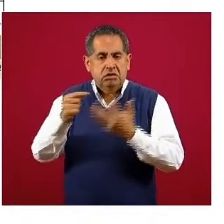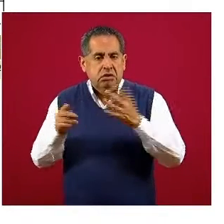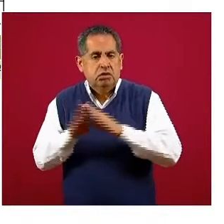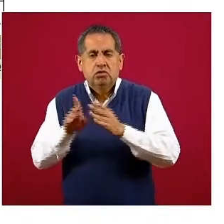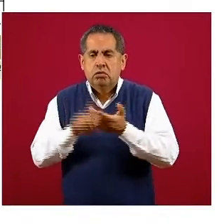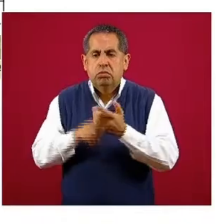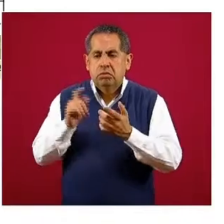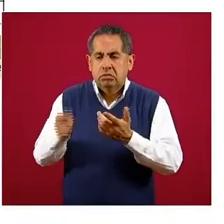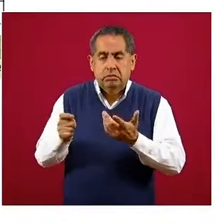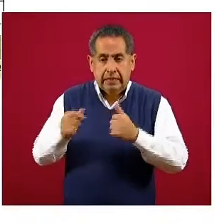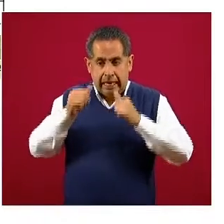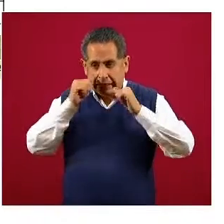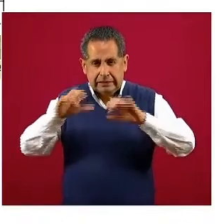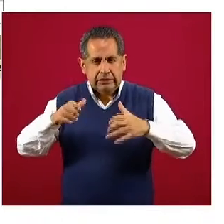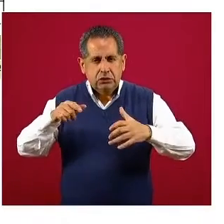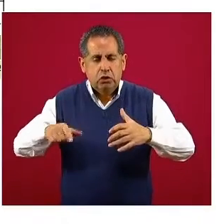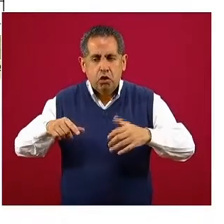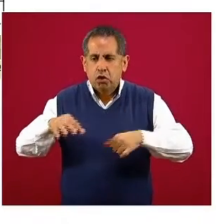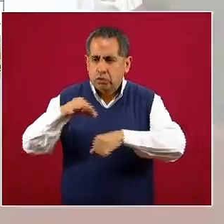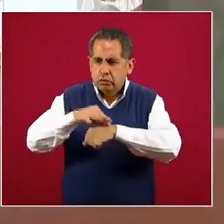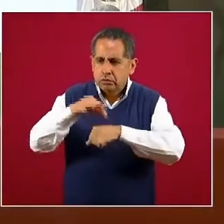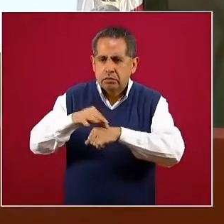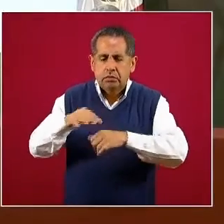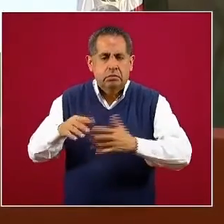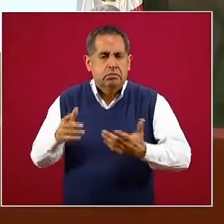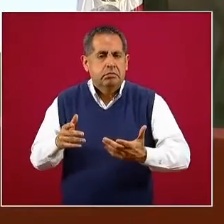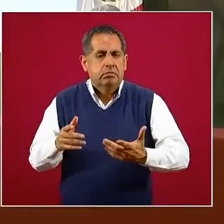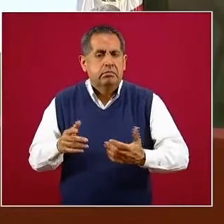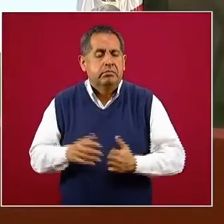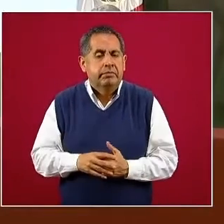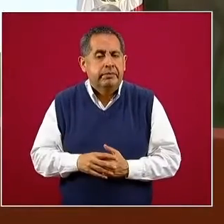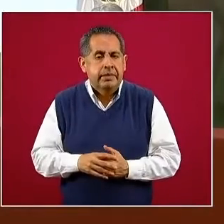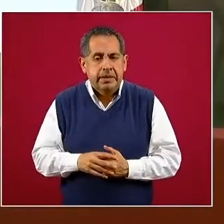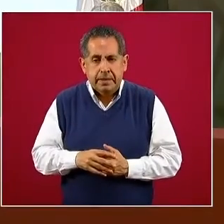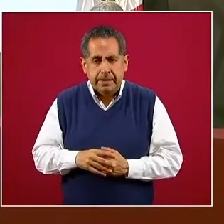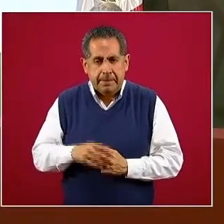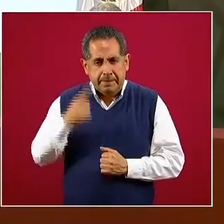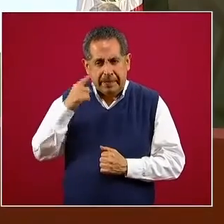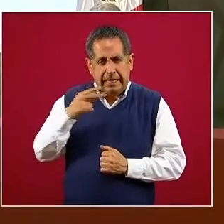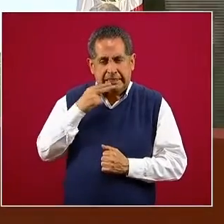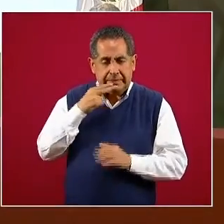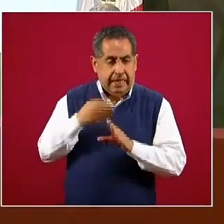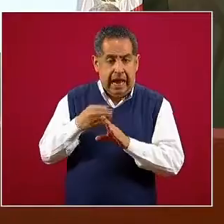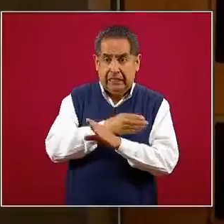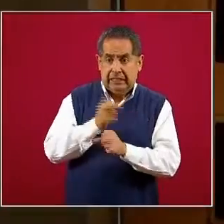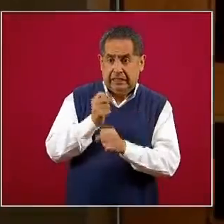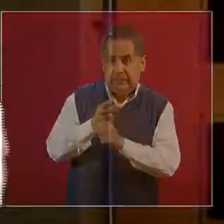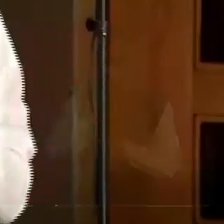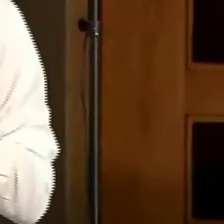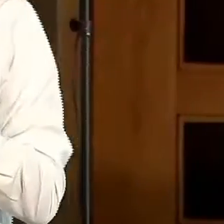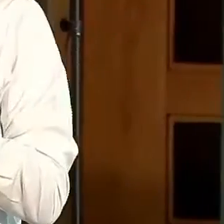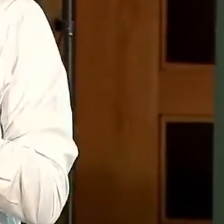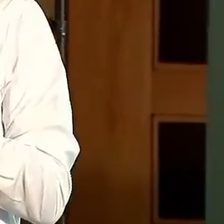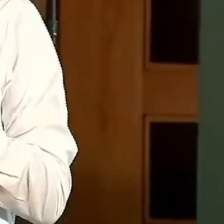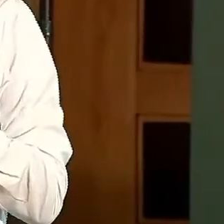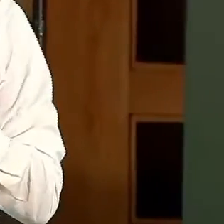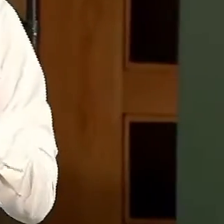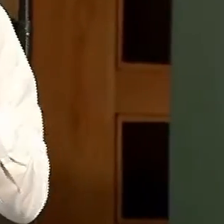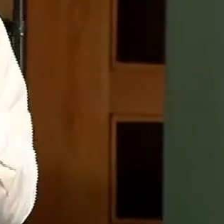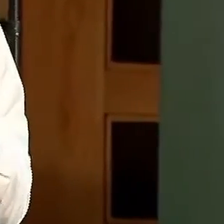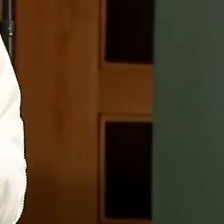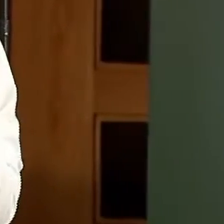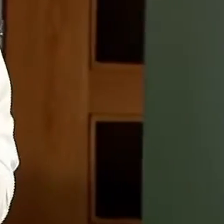62% de ocupación y 38% de disponibilidad todavía de camas, 38%. En la siguiente lo